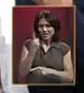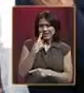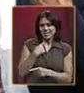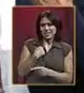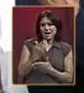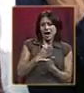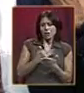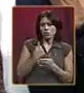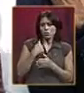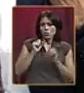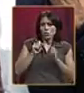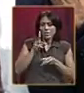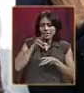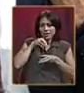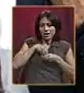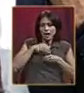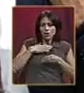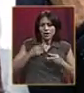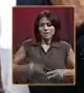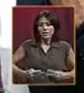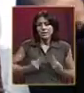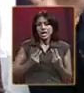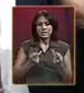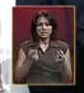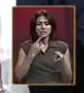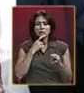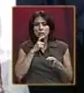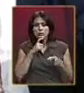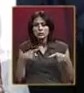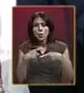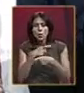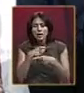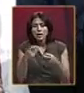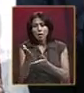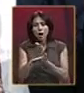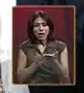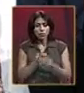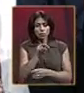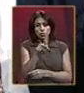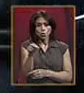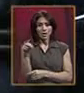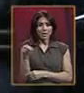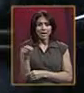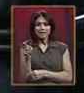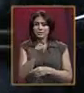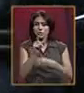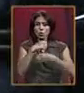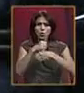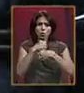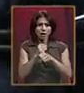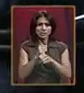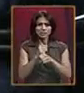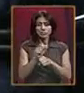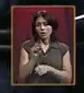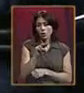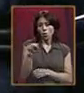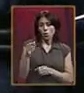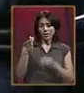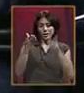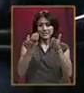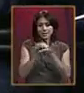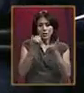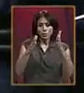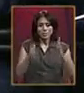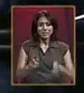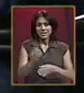su vida, es complejo, y algunos de los colegas incluso no lo hacen, los colegas economistas, con lo